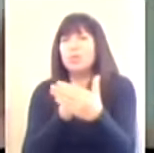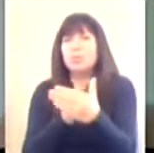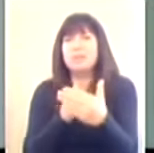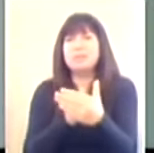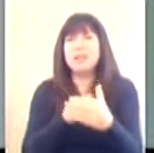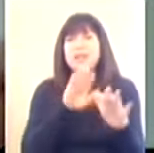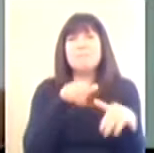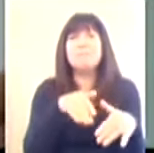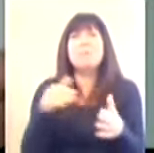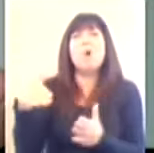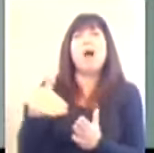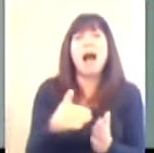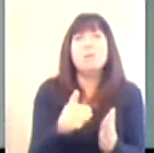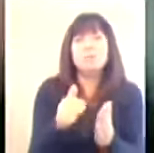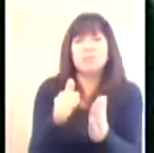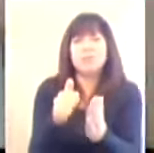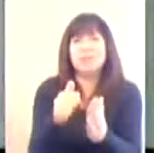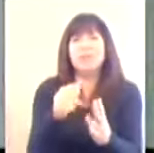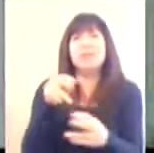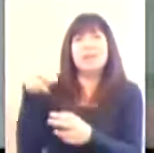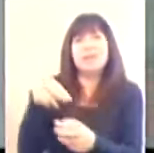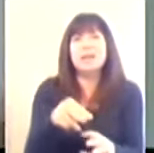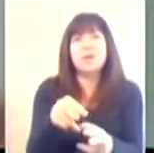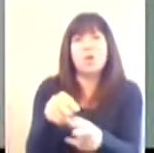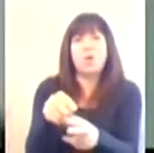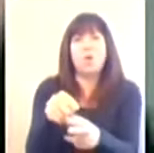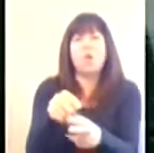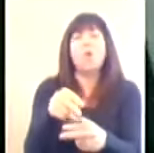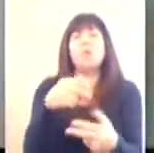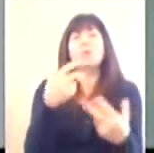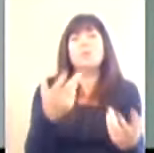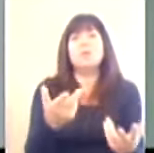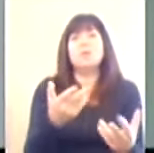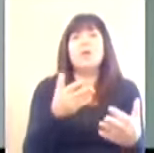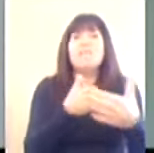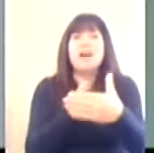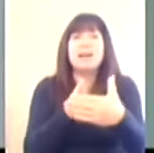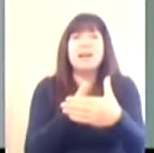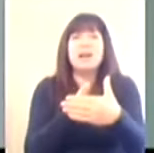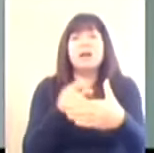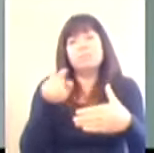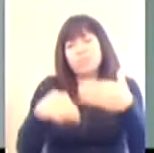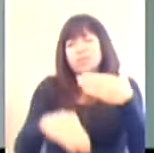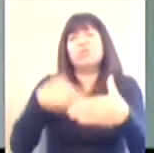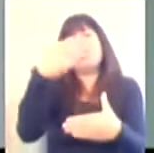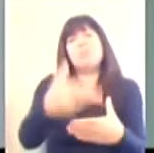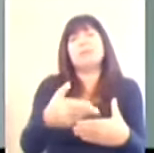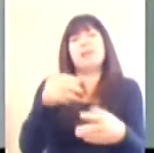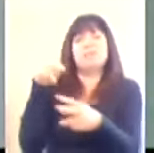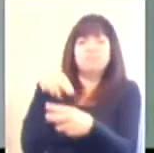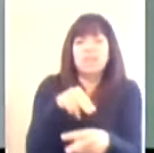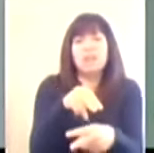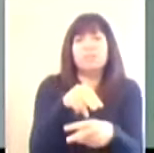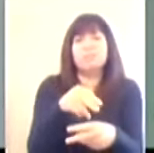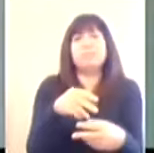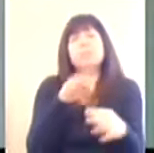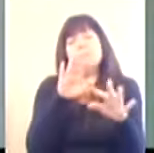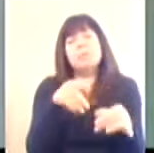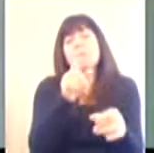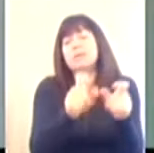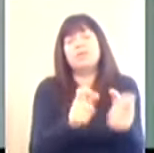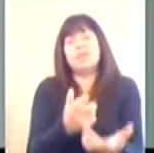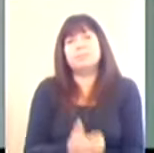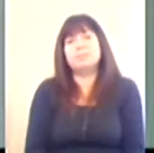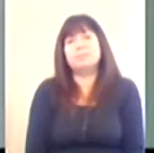mismo cauce de ese río. De lo contrario, si uno instala sencillamente una barrera, se lo va a sobrepasar. Entonces, al respecto,